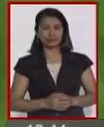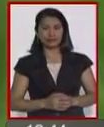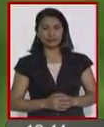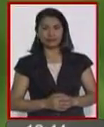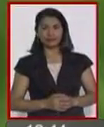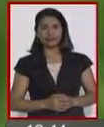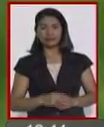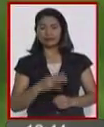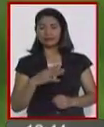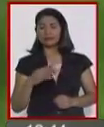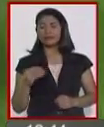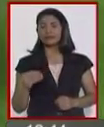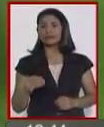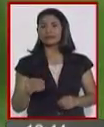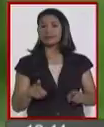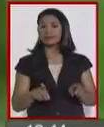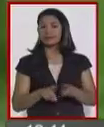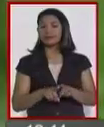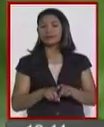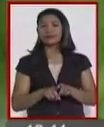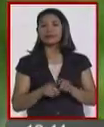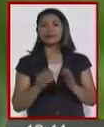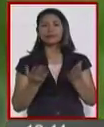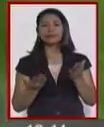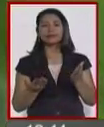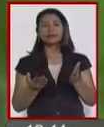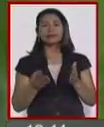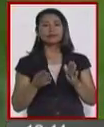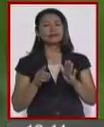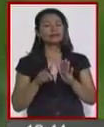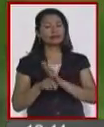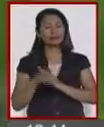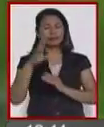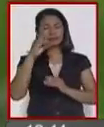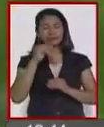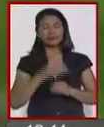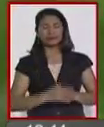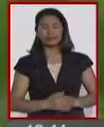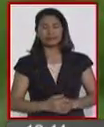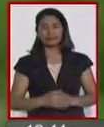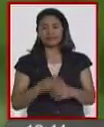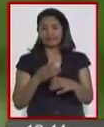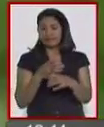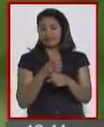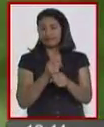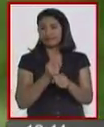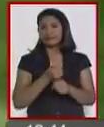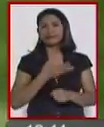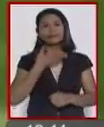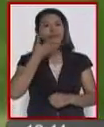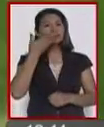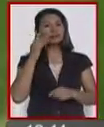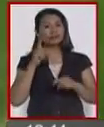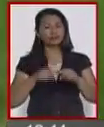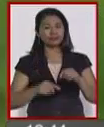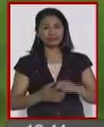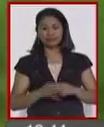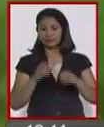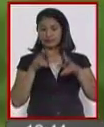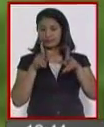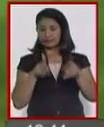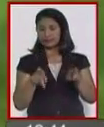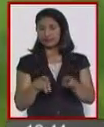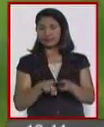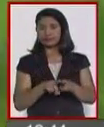hecho, y le causa la muerte aparentemente por asfixia, por ahorcamiento. En ese sentido, la